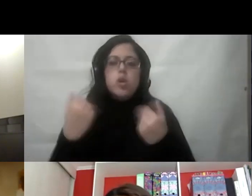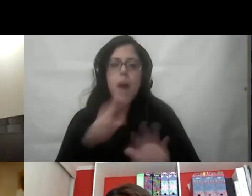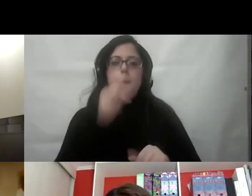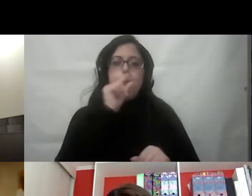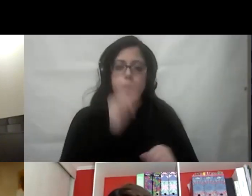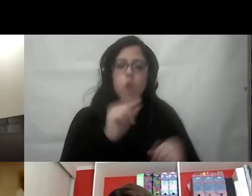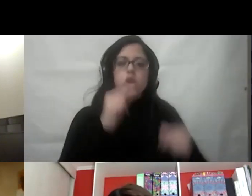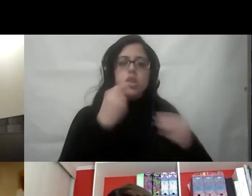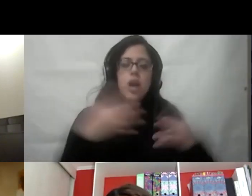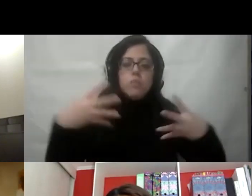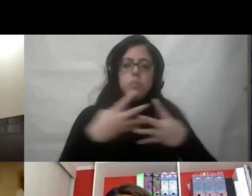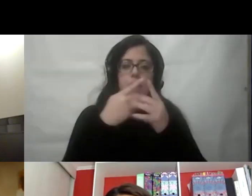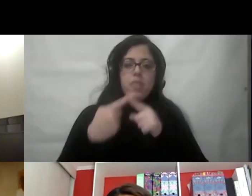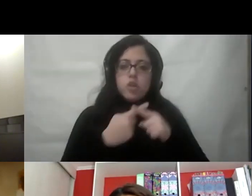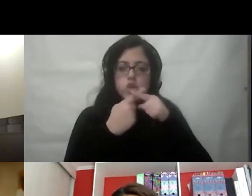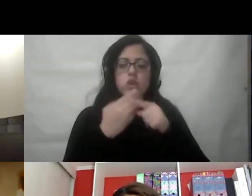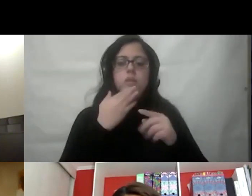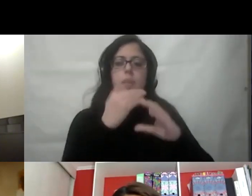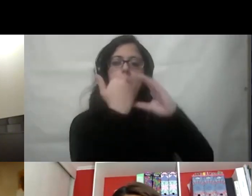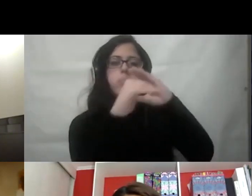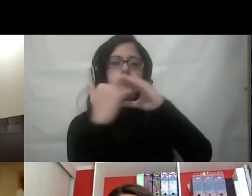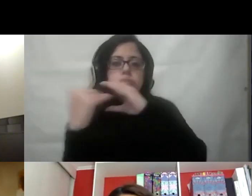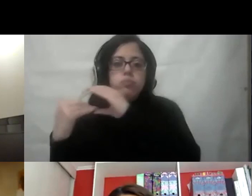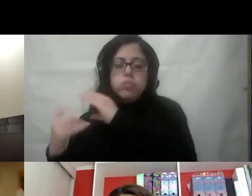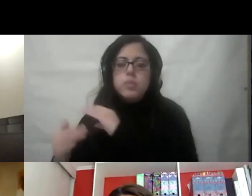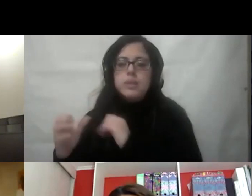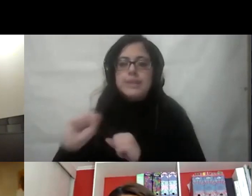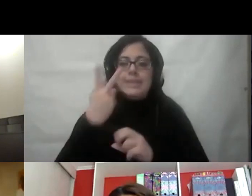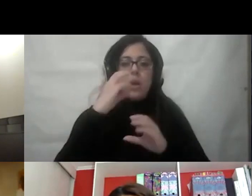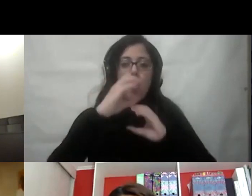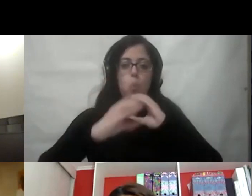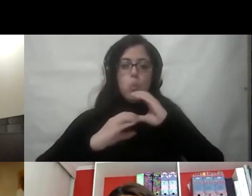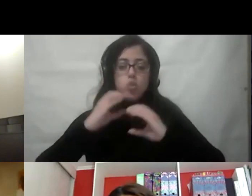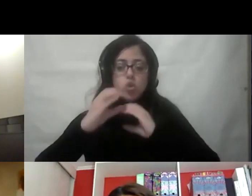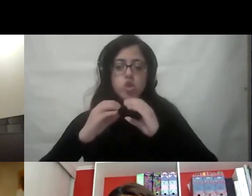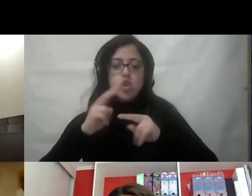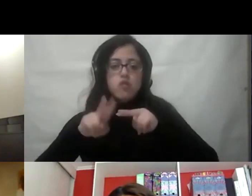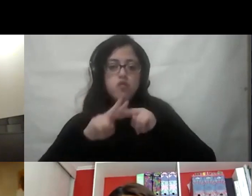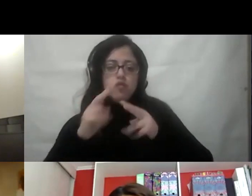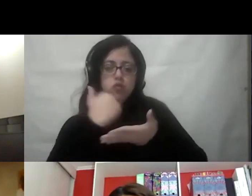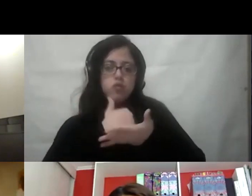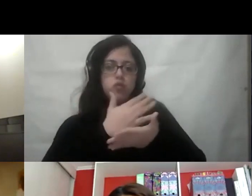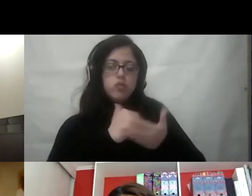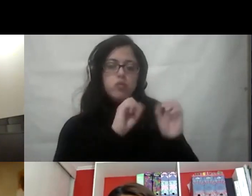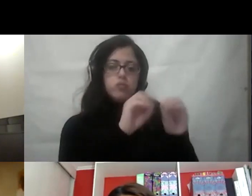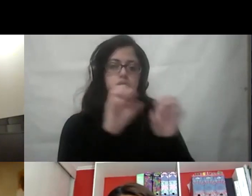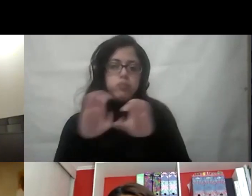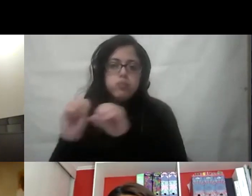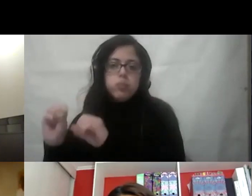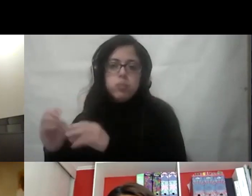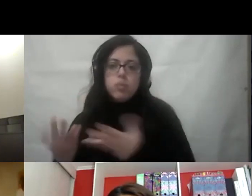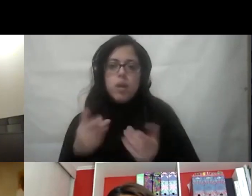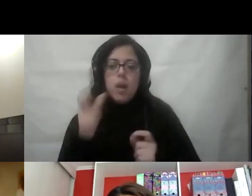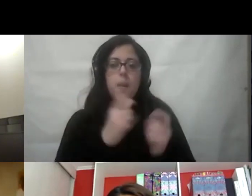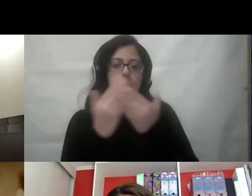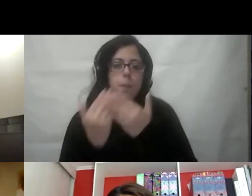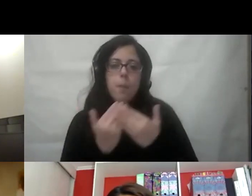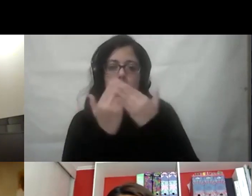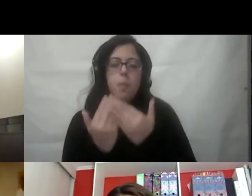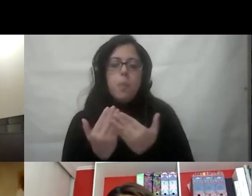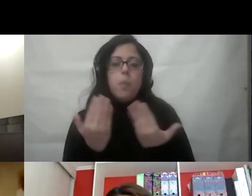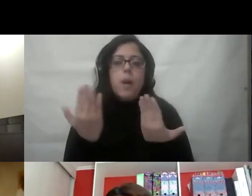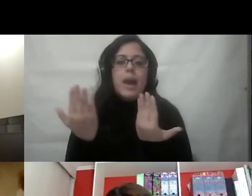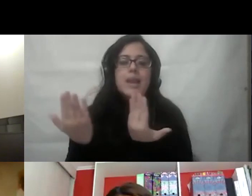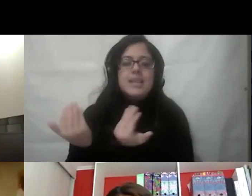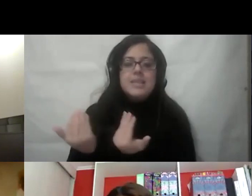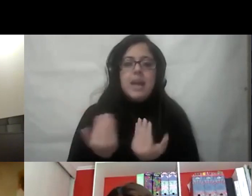redes sociales y por email. Y en este segundo ciclo abordaremos estrategias de enseñanza remota para estudiantes con necesidades educativas